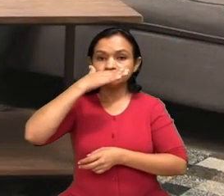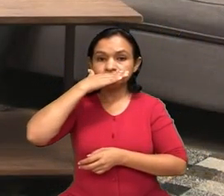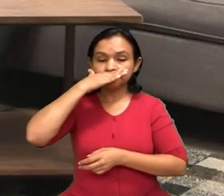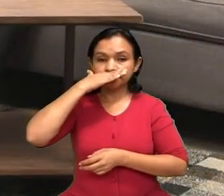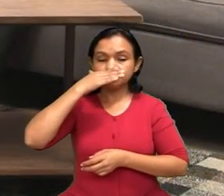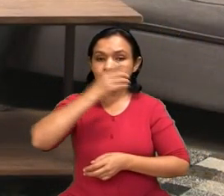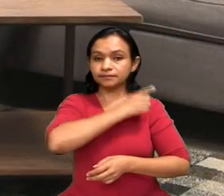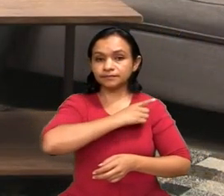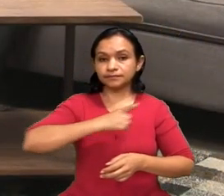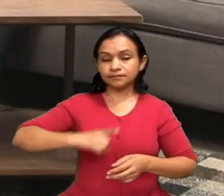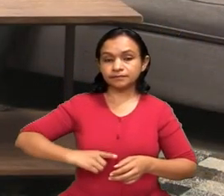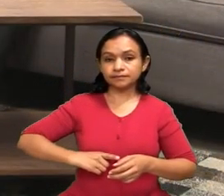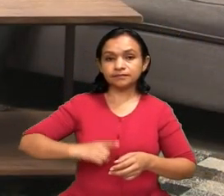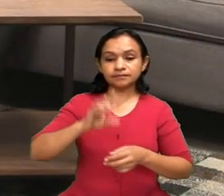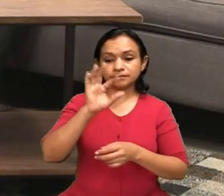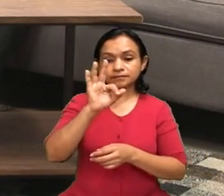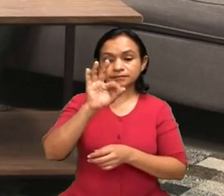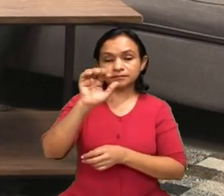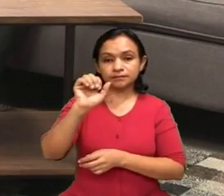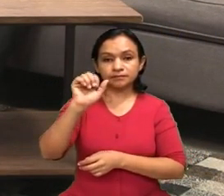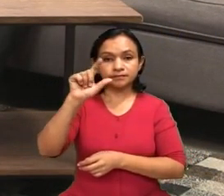Diputado,